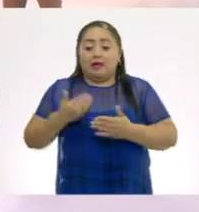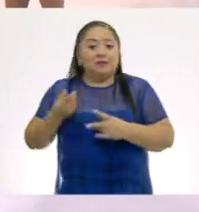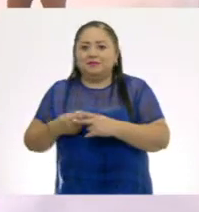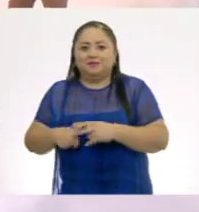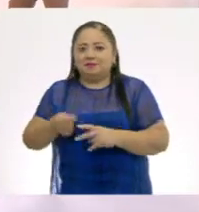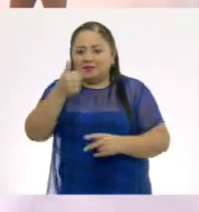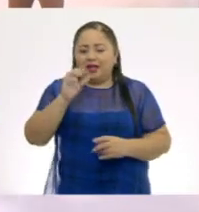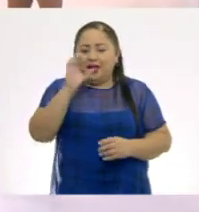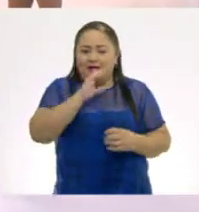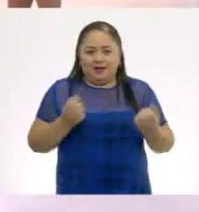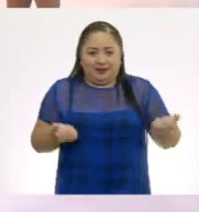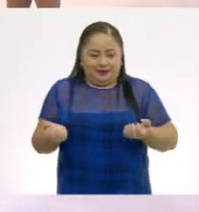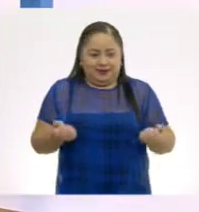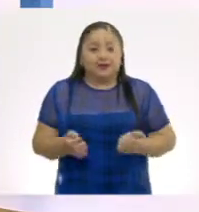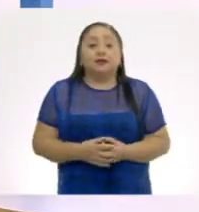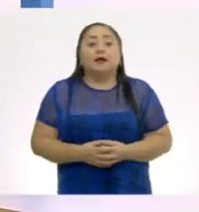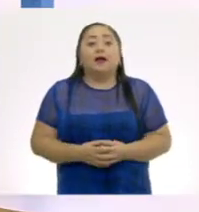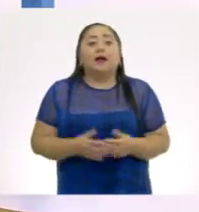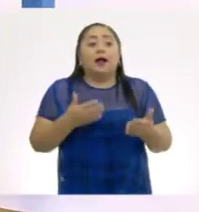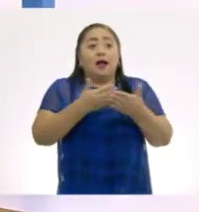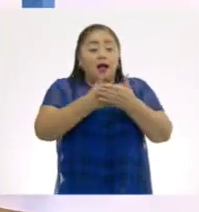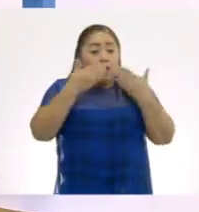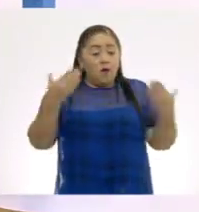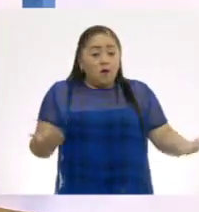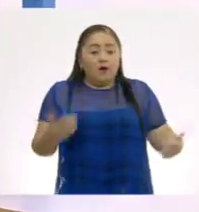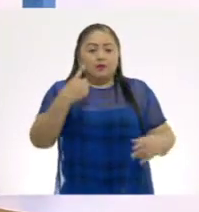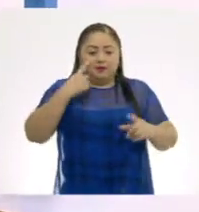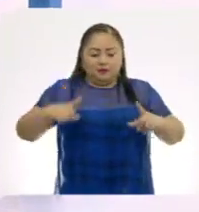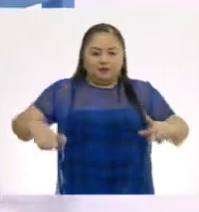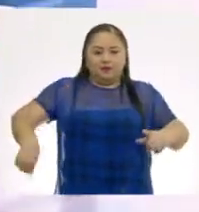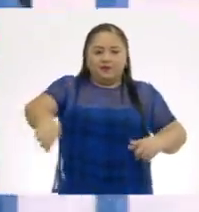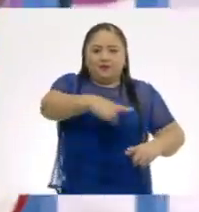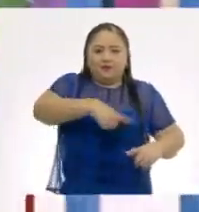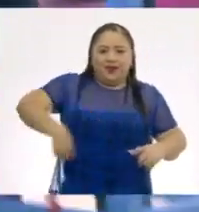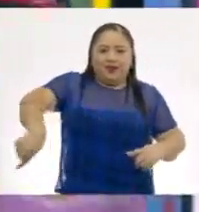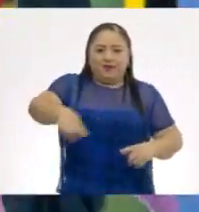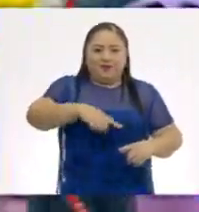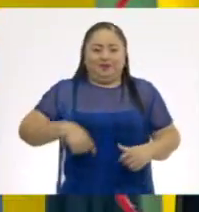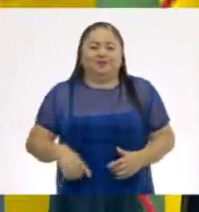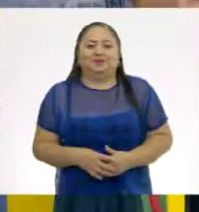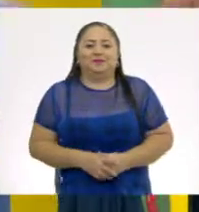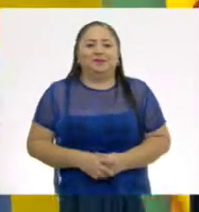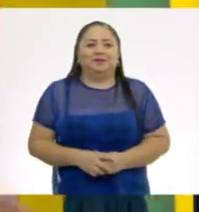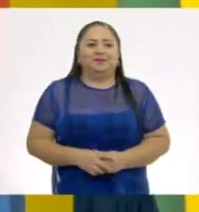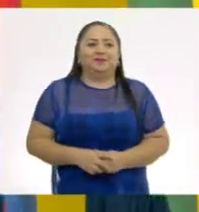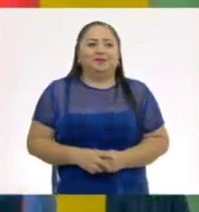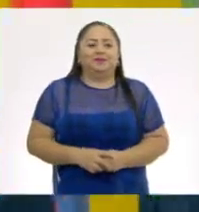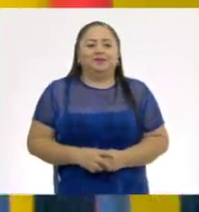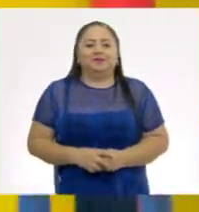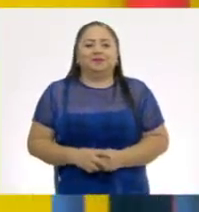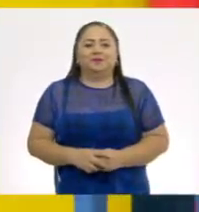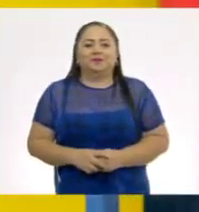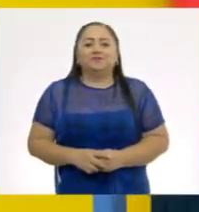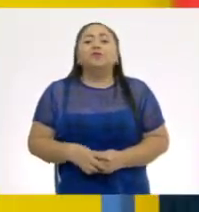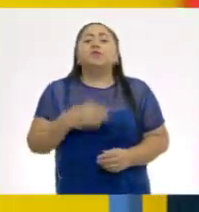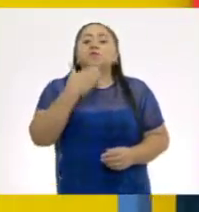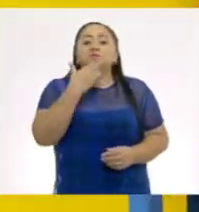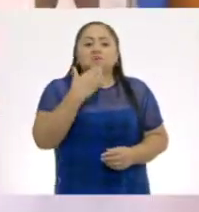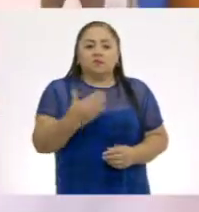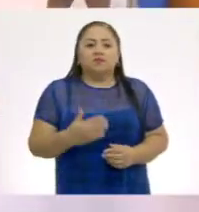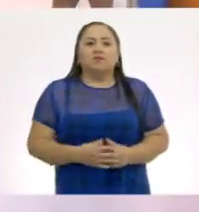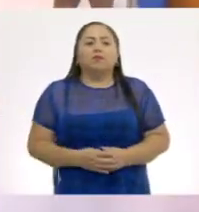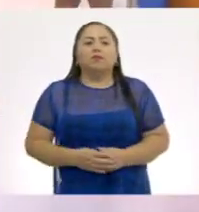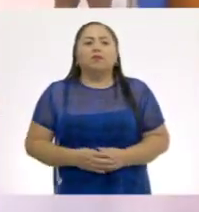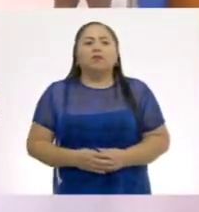comenzar, ¿vale? Y ahora, Britza, tomemos los aros. Sí. Como el tuyo, y aquí está el mío. Muy bien.